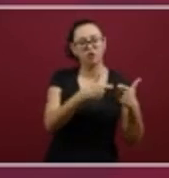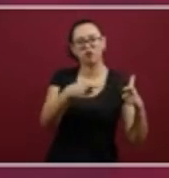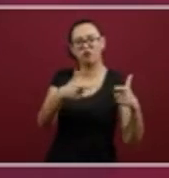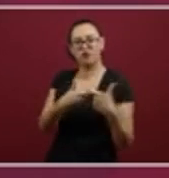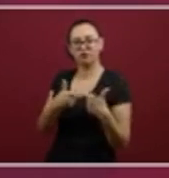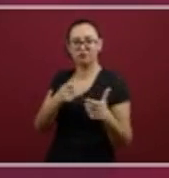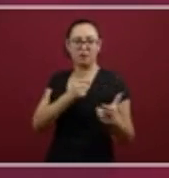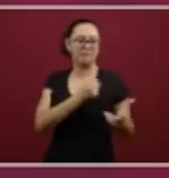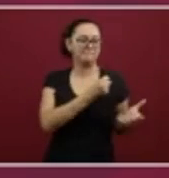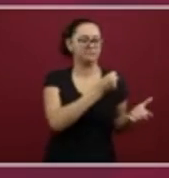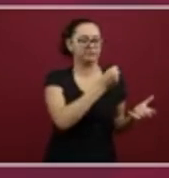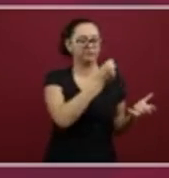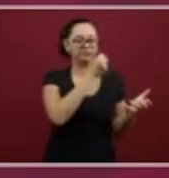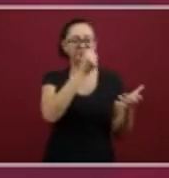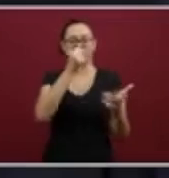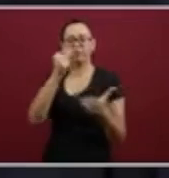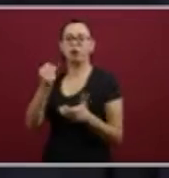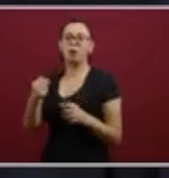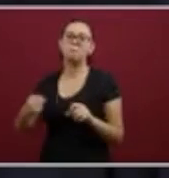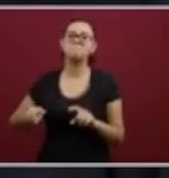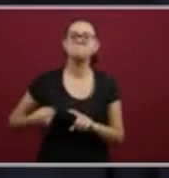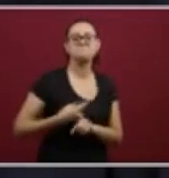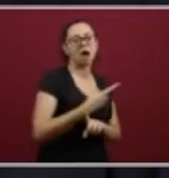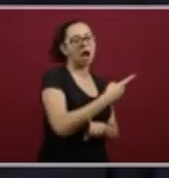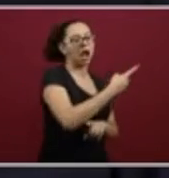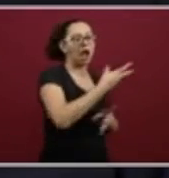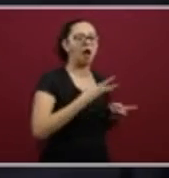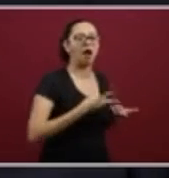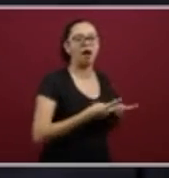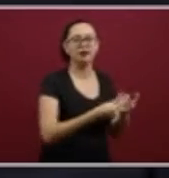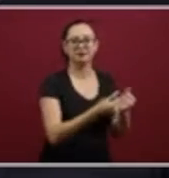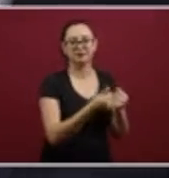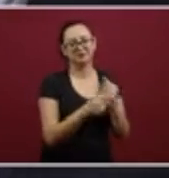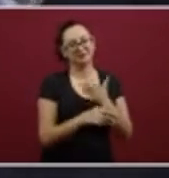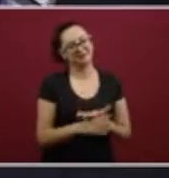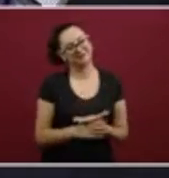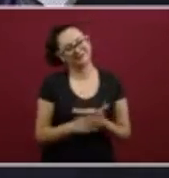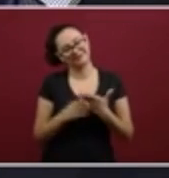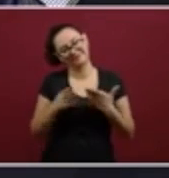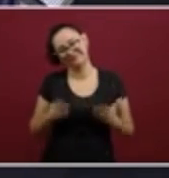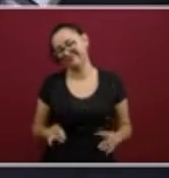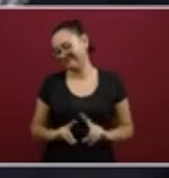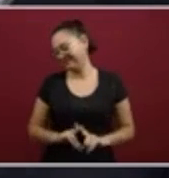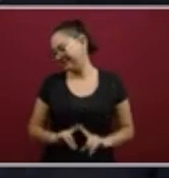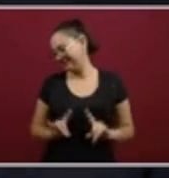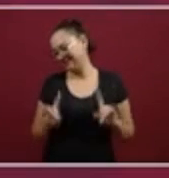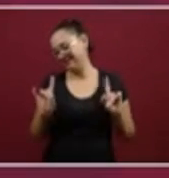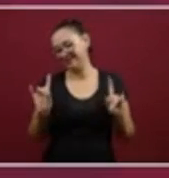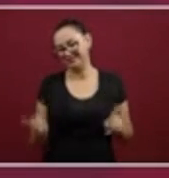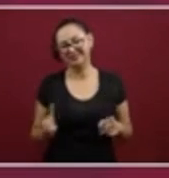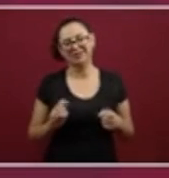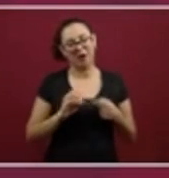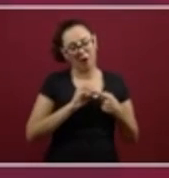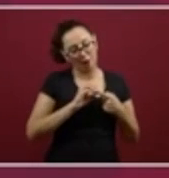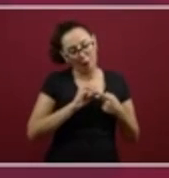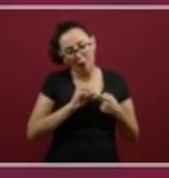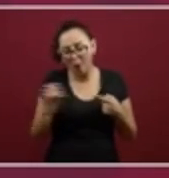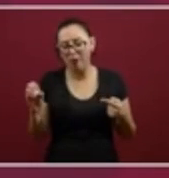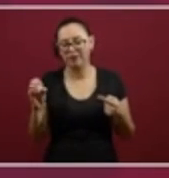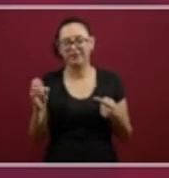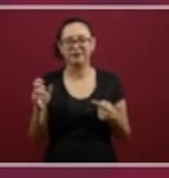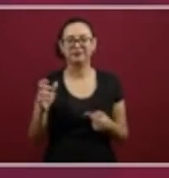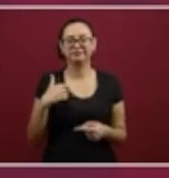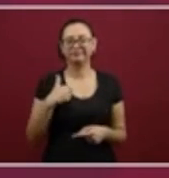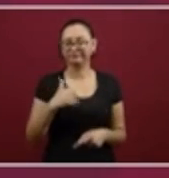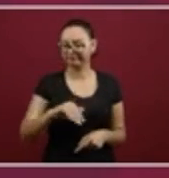Entonces, todo esto lo estamos ordenando. Por eso puedo decir, puedo garantizar que no